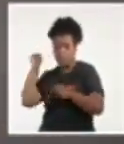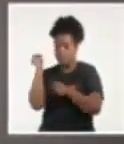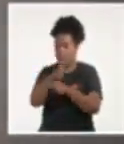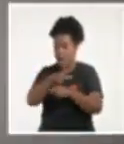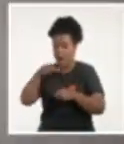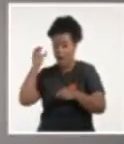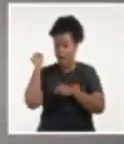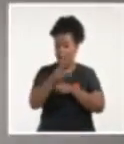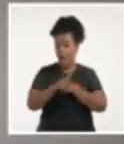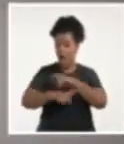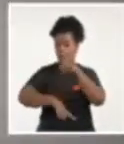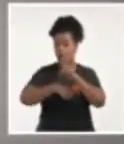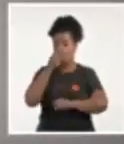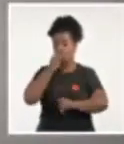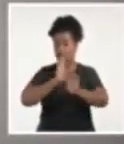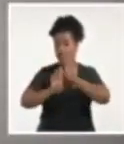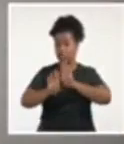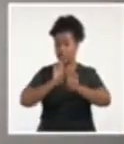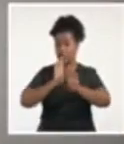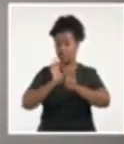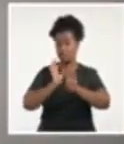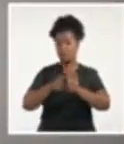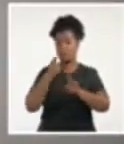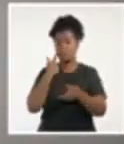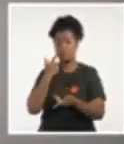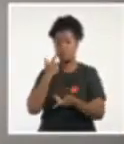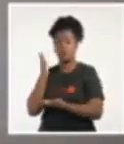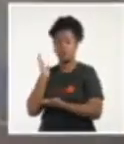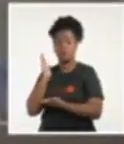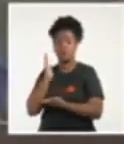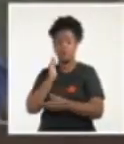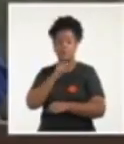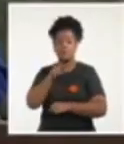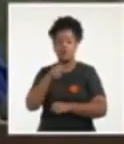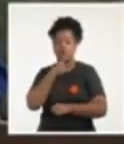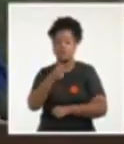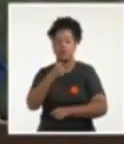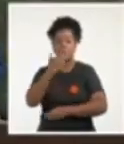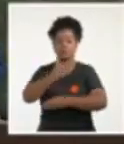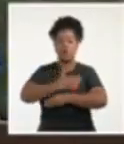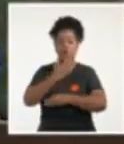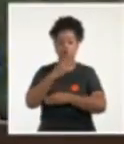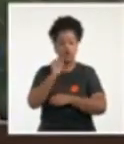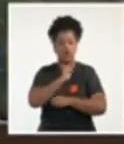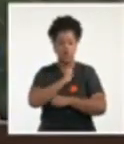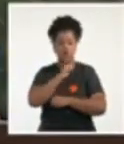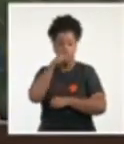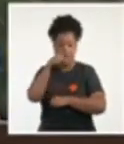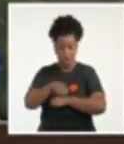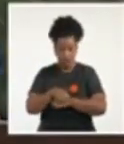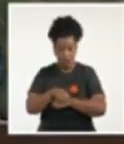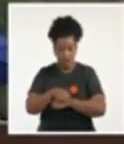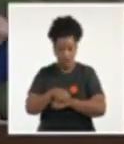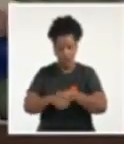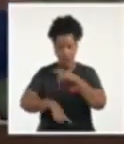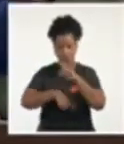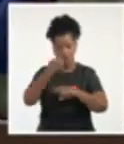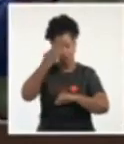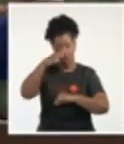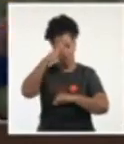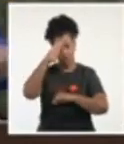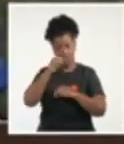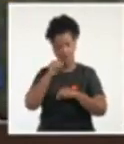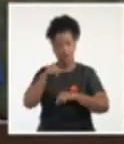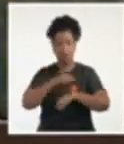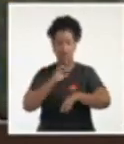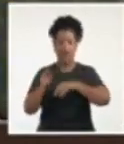un determinado momento nunca quisieron denunciar el bloqueo y por tanta crítica que tuvieron también en las redes sociales han ido modificando su discurso y ahora sí